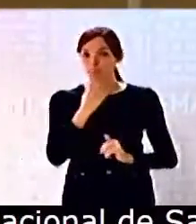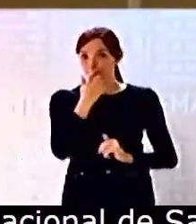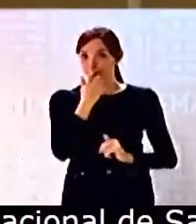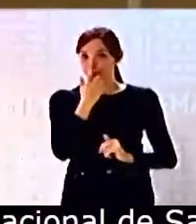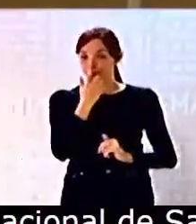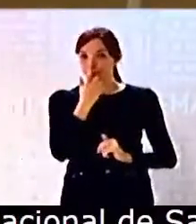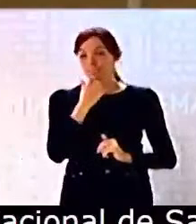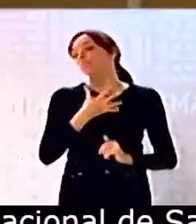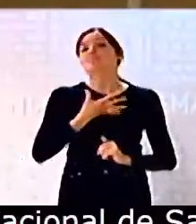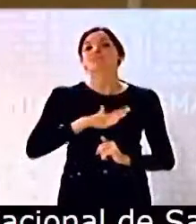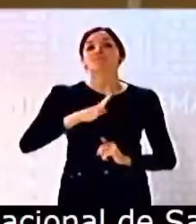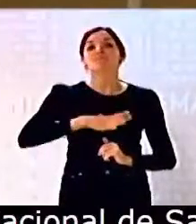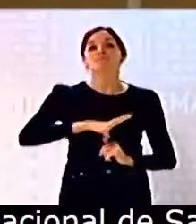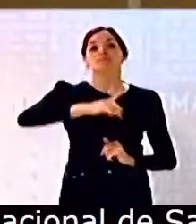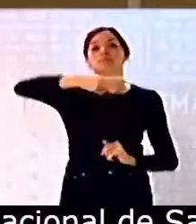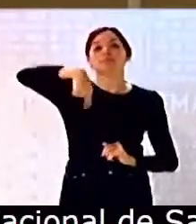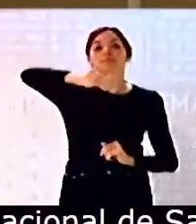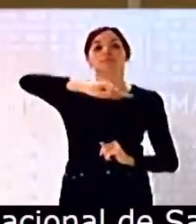se pongan